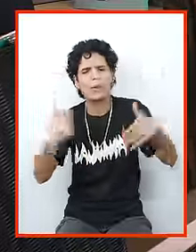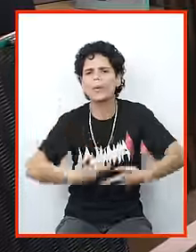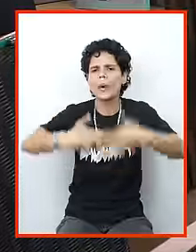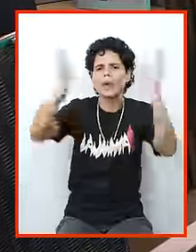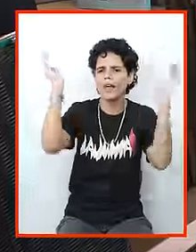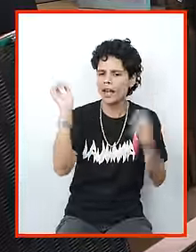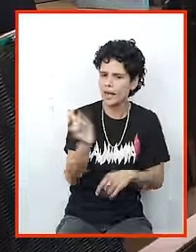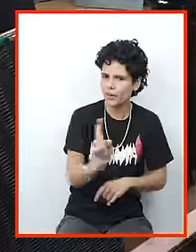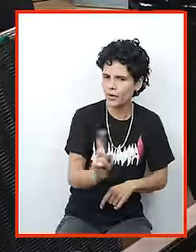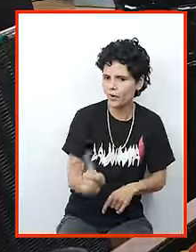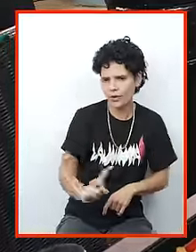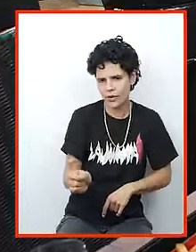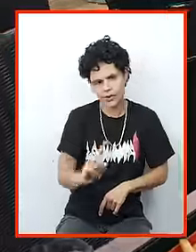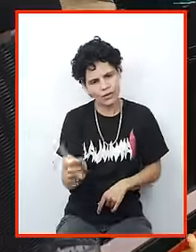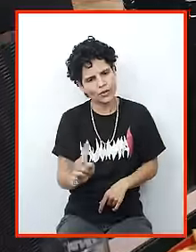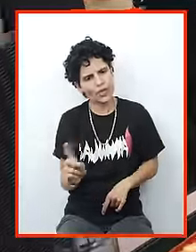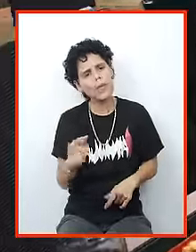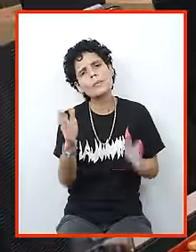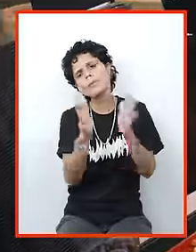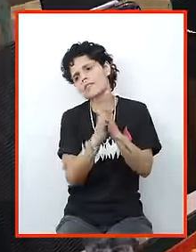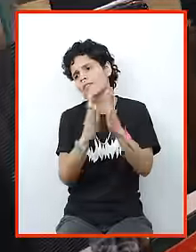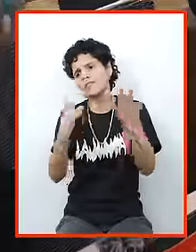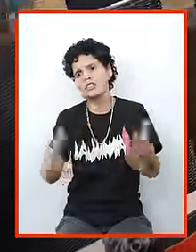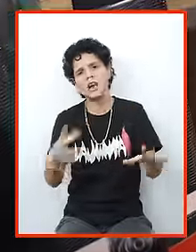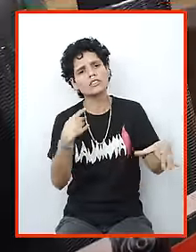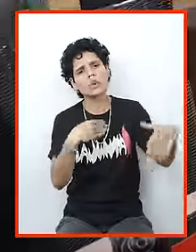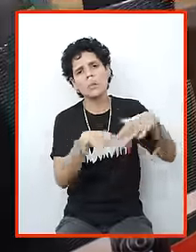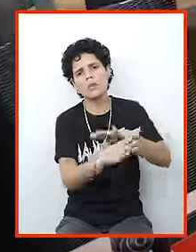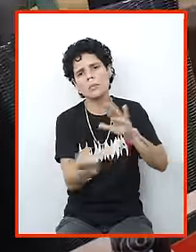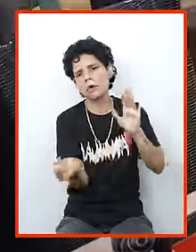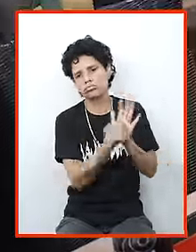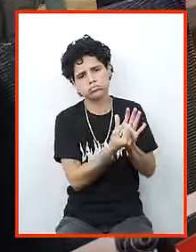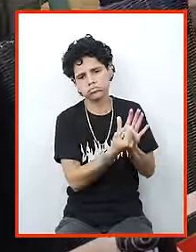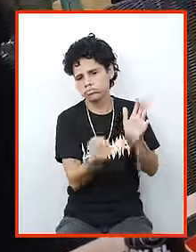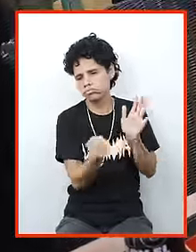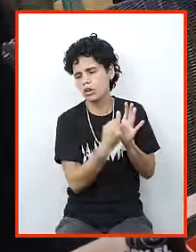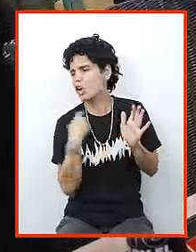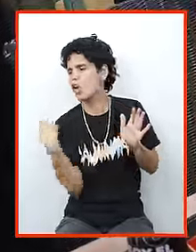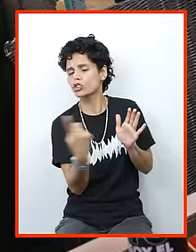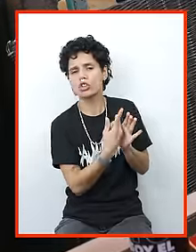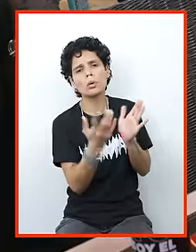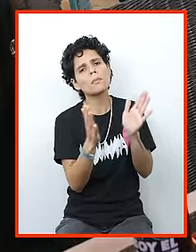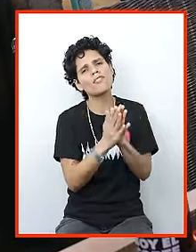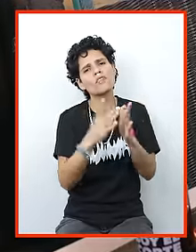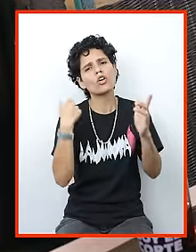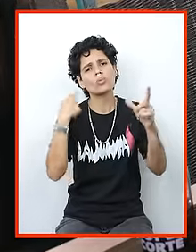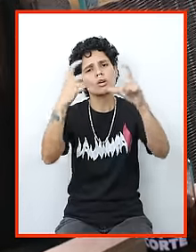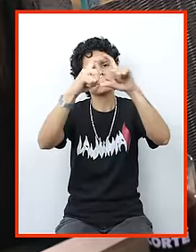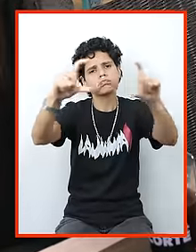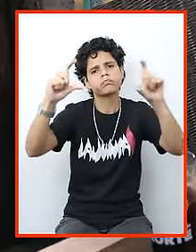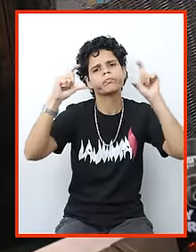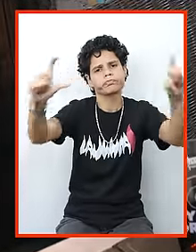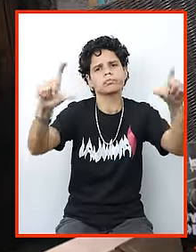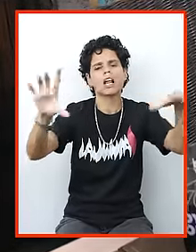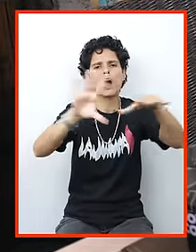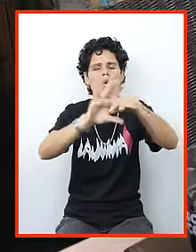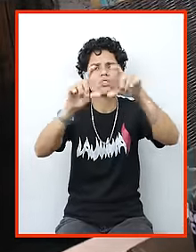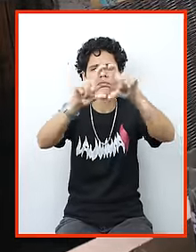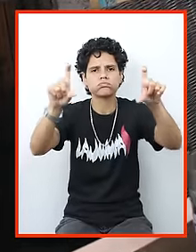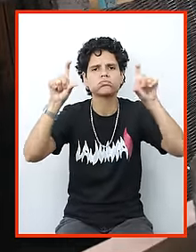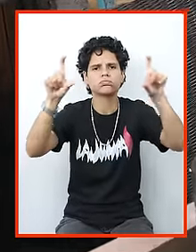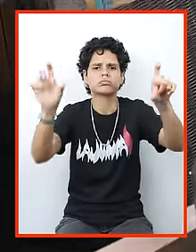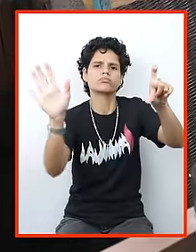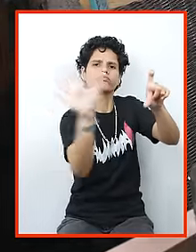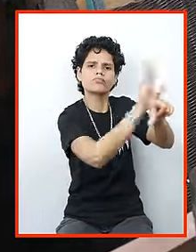¿Eh? No, es que de verdad que... No. Oye, registrémoslo esto. ¡Qué tonto! Ponle el timbre de agua. Como Crónica